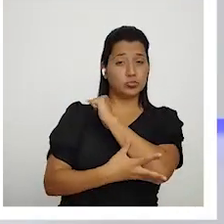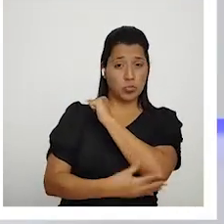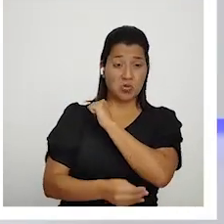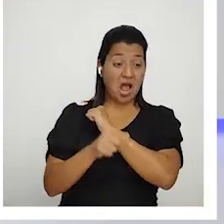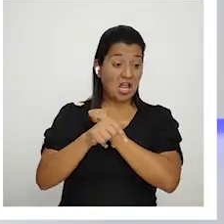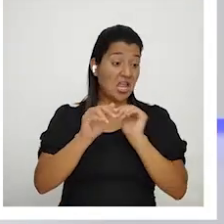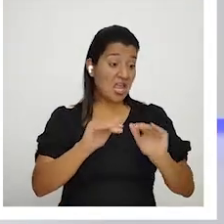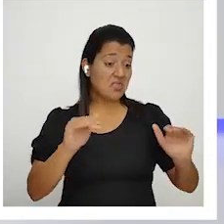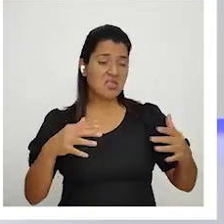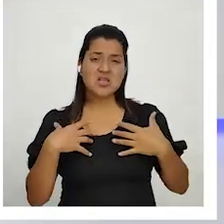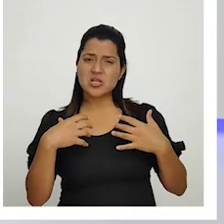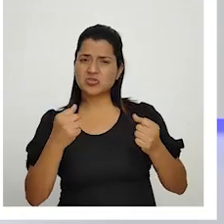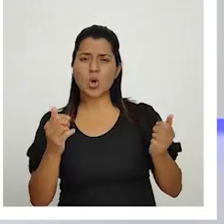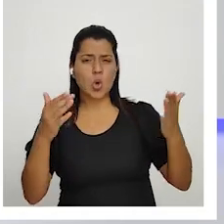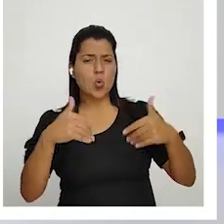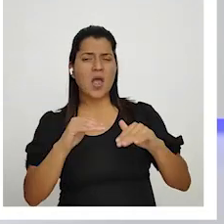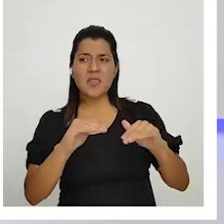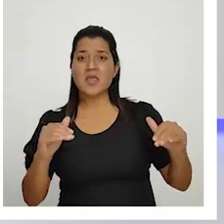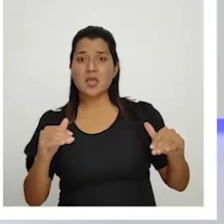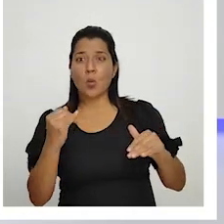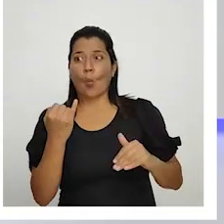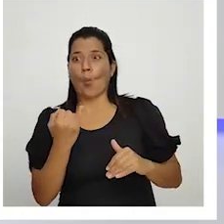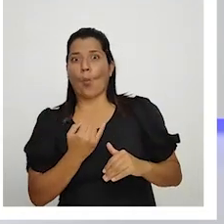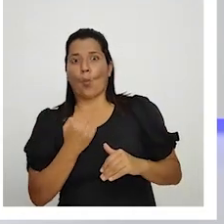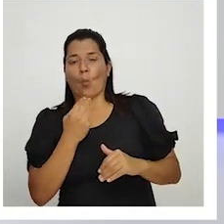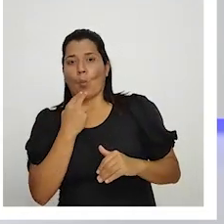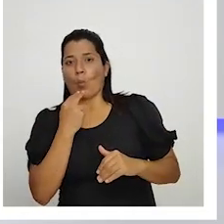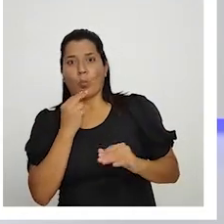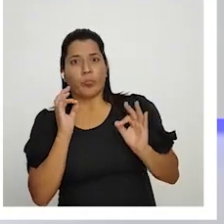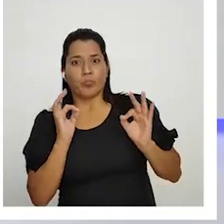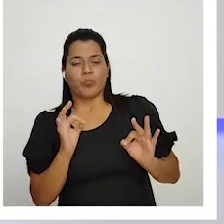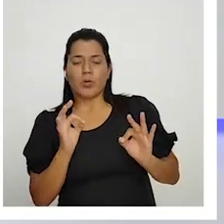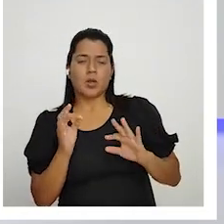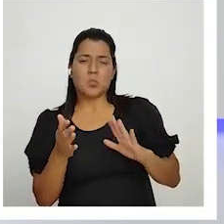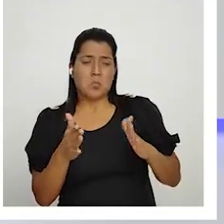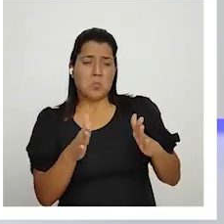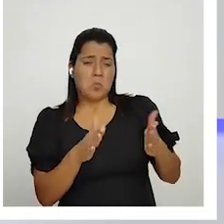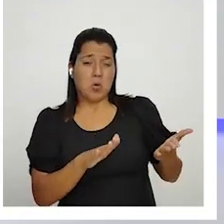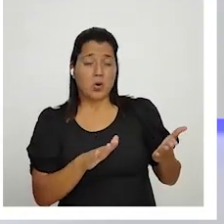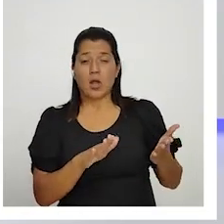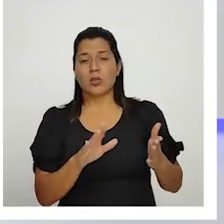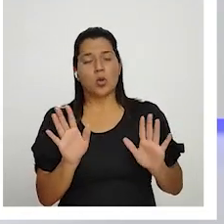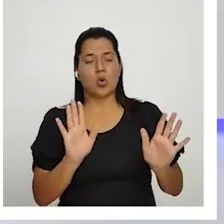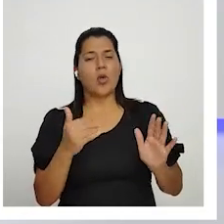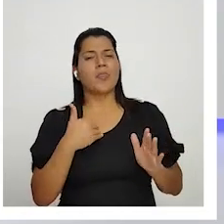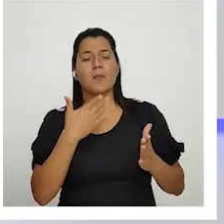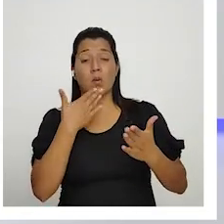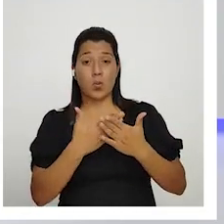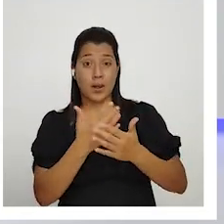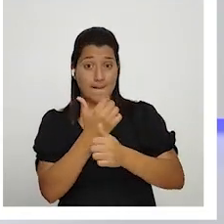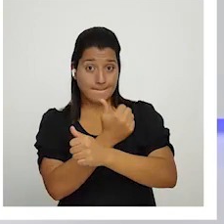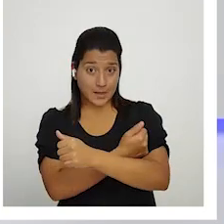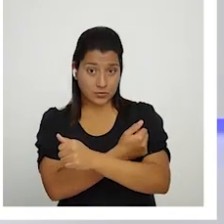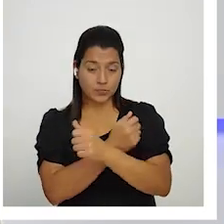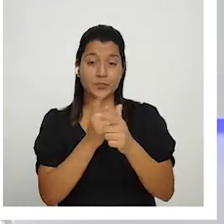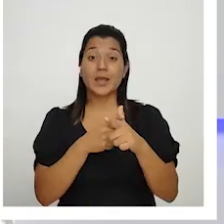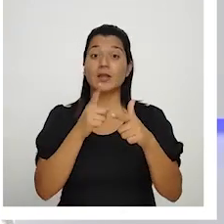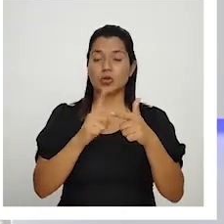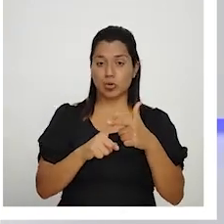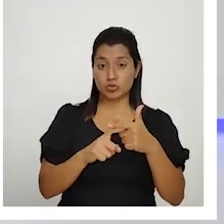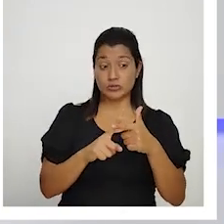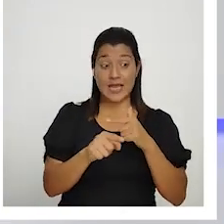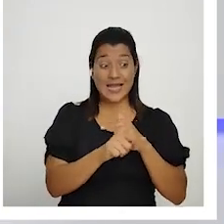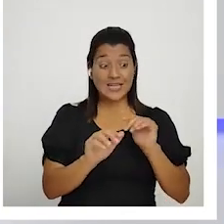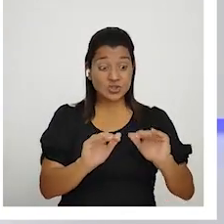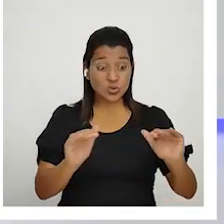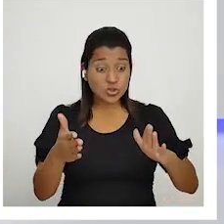tenemos niños en desnutrición, niños muriendo por enfermedades prevenibles, tenemos buena vacunación, ¿verdad? Entonces, si esos niños ya se nos mueren,